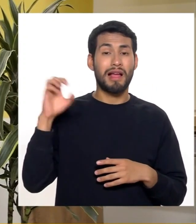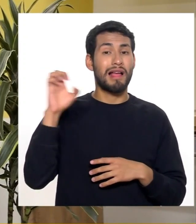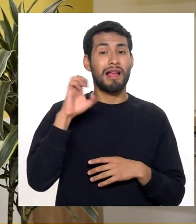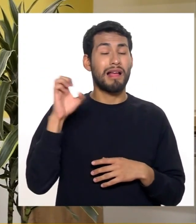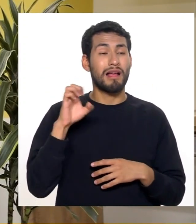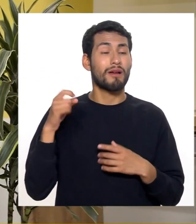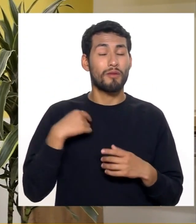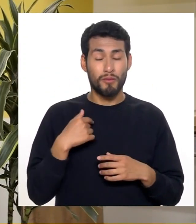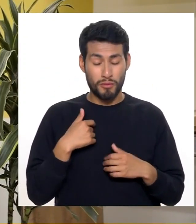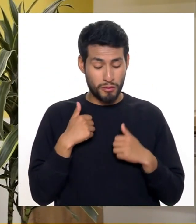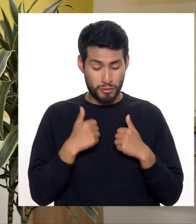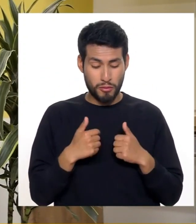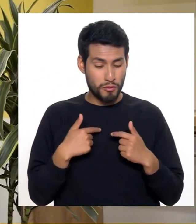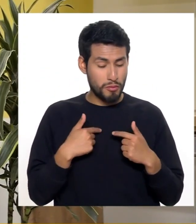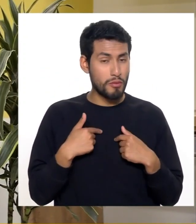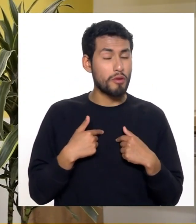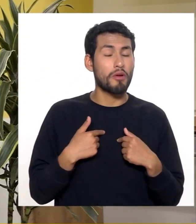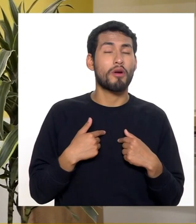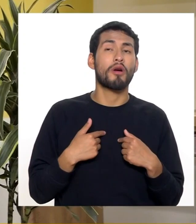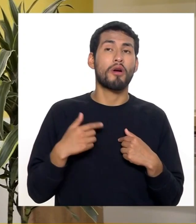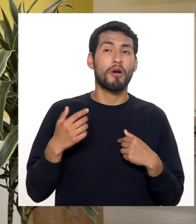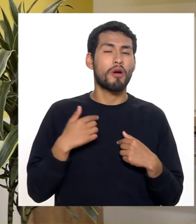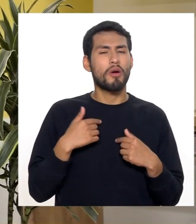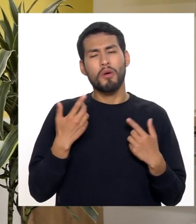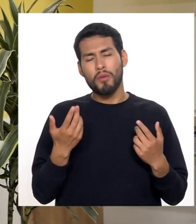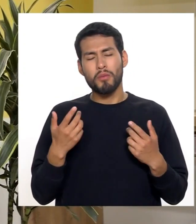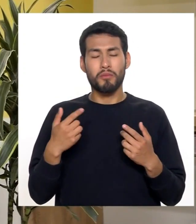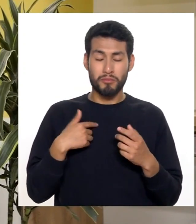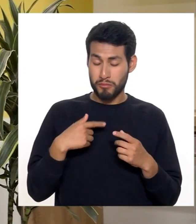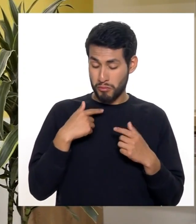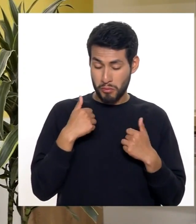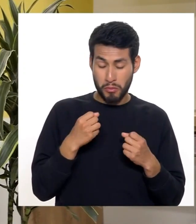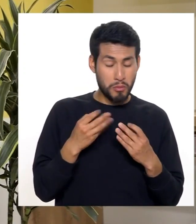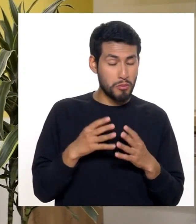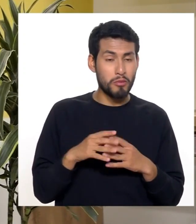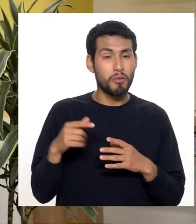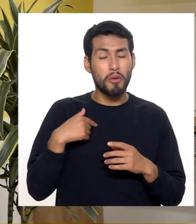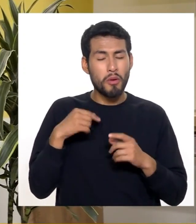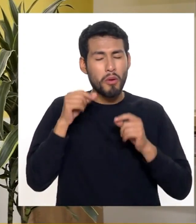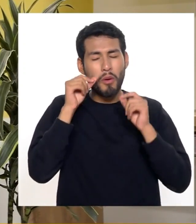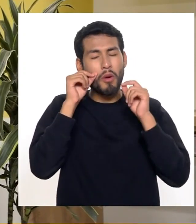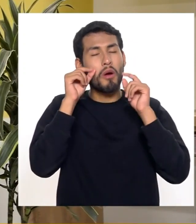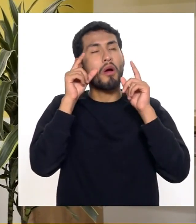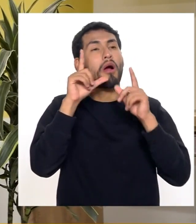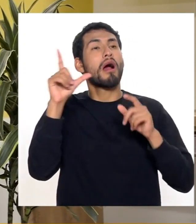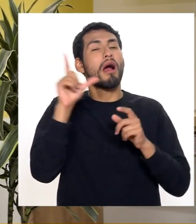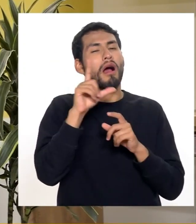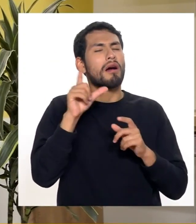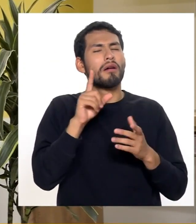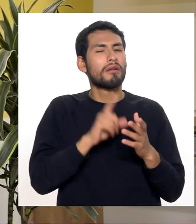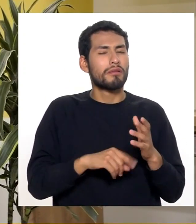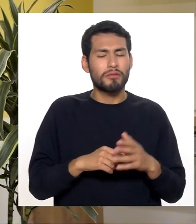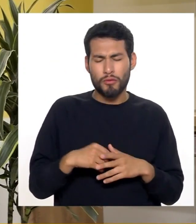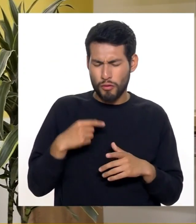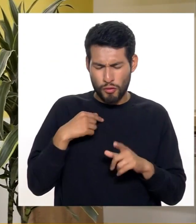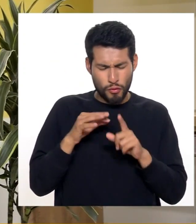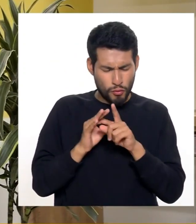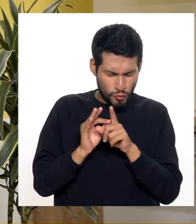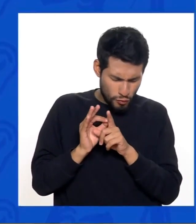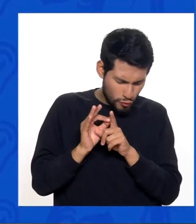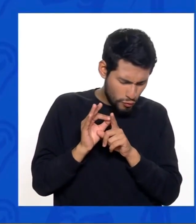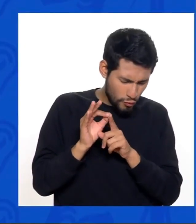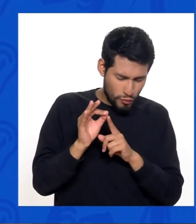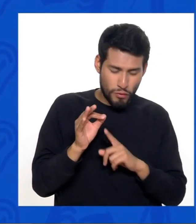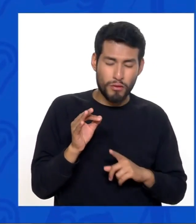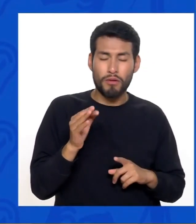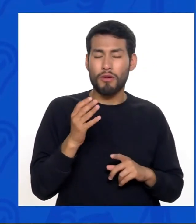Me fui por emergencia. Yo estaba bien, para cabe resaltar. Desperté un día lunes con